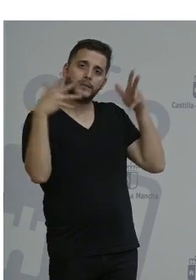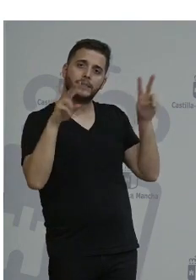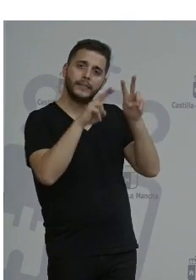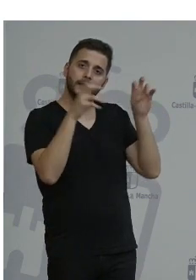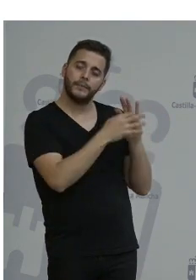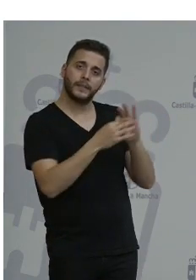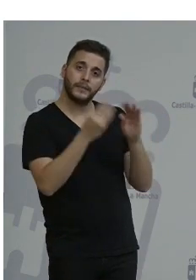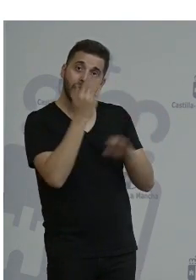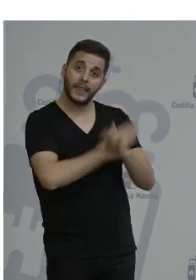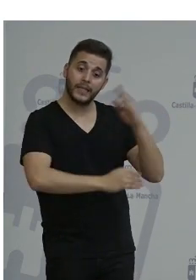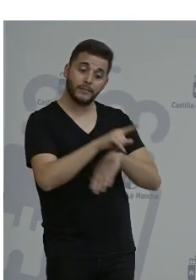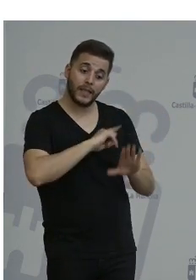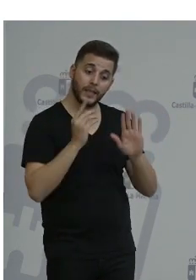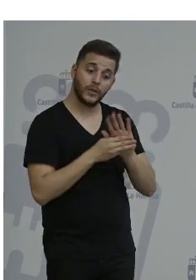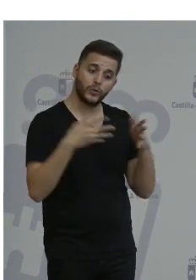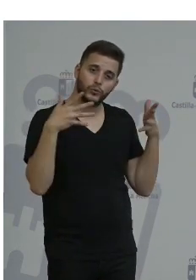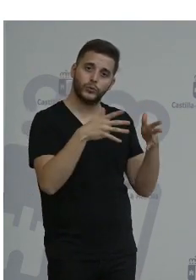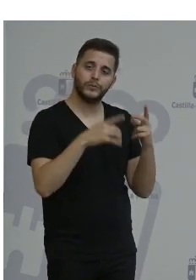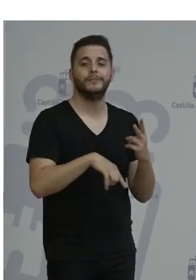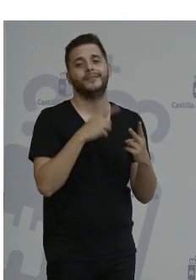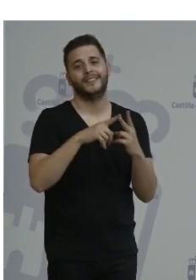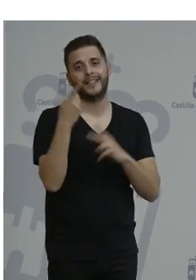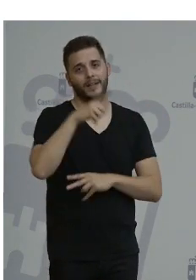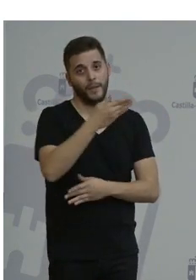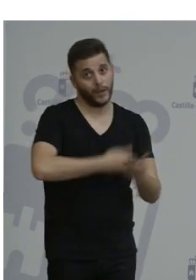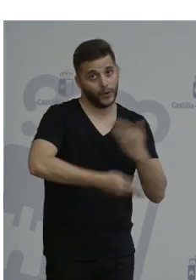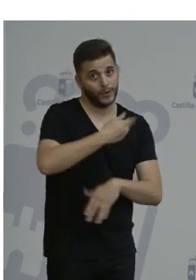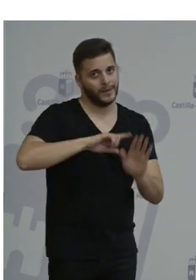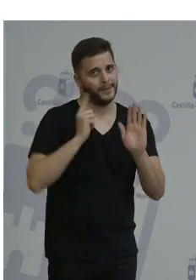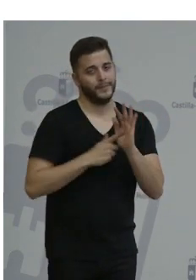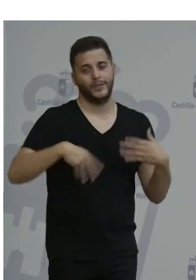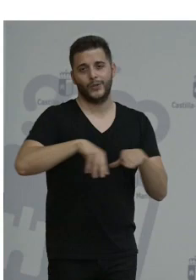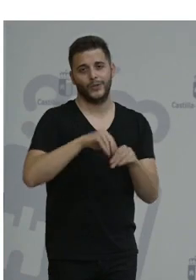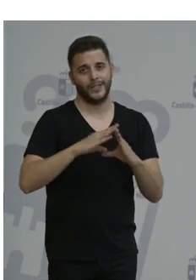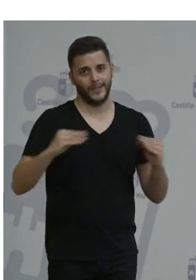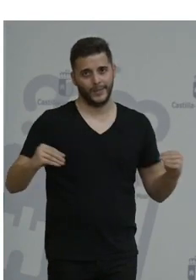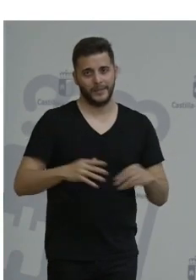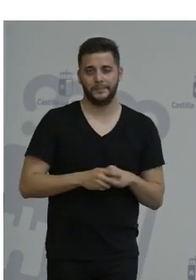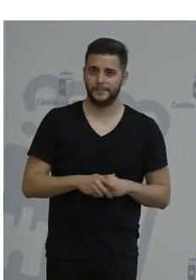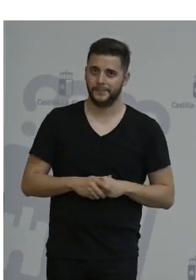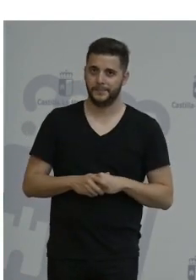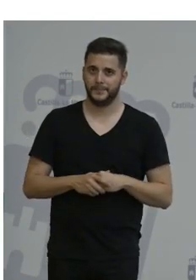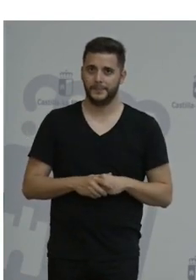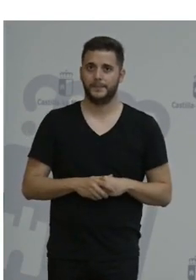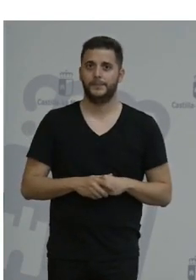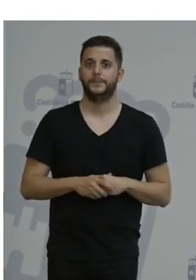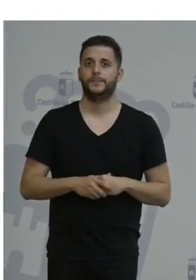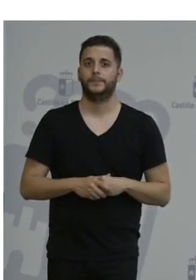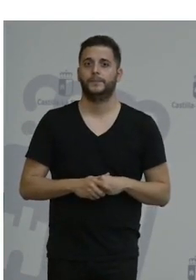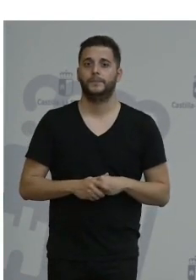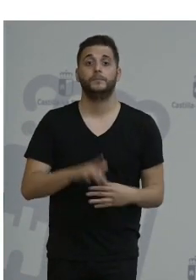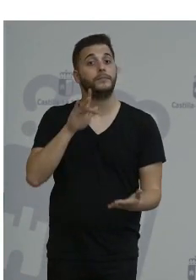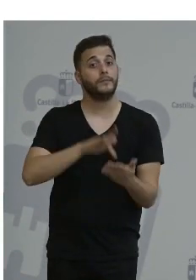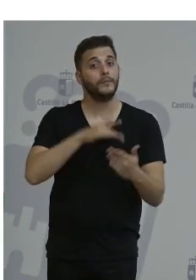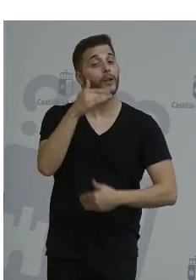materia de discapacidad de inclusión y la inestimable colaboración de plena inclusión andalucía. Una vez que pasan los